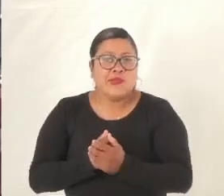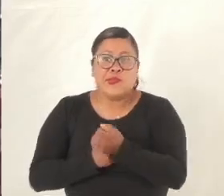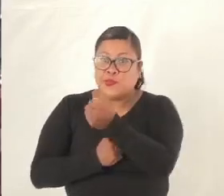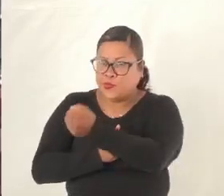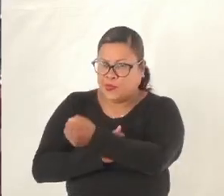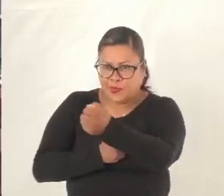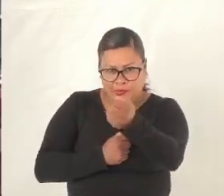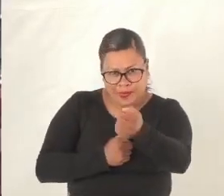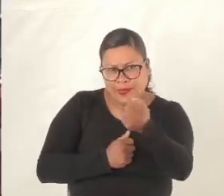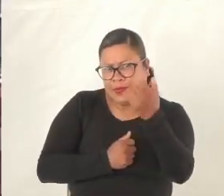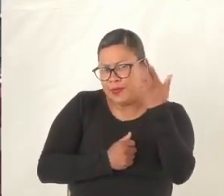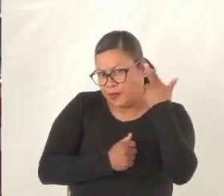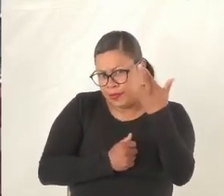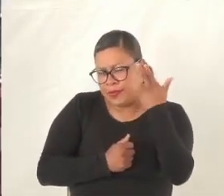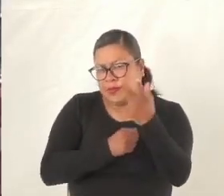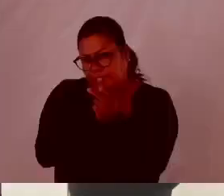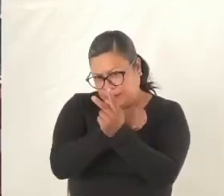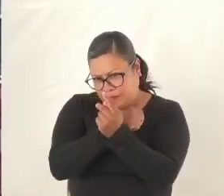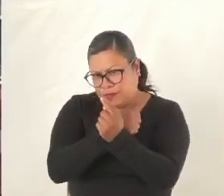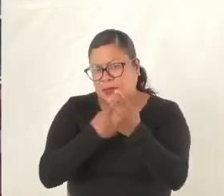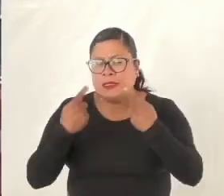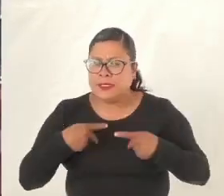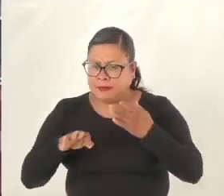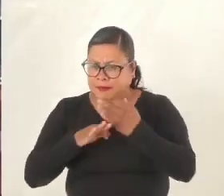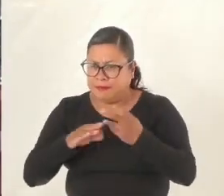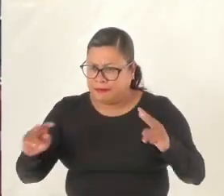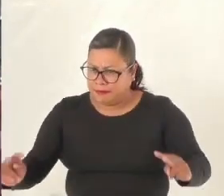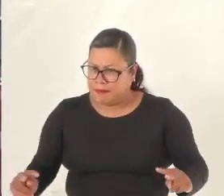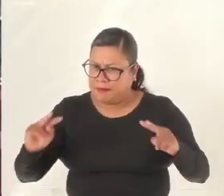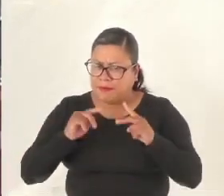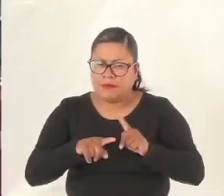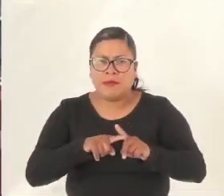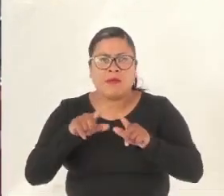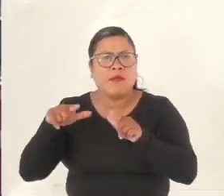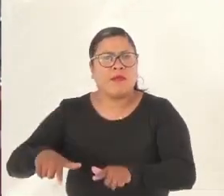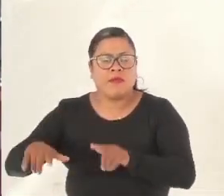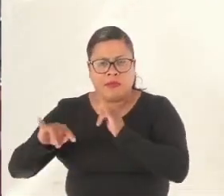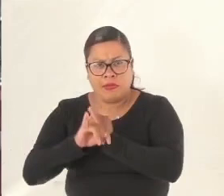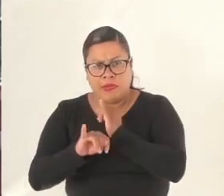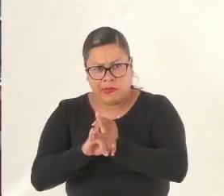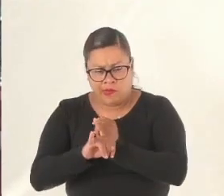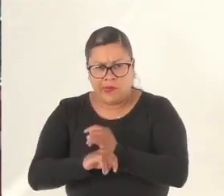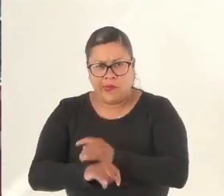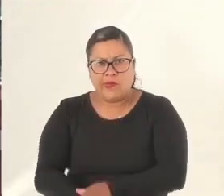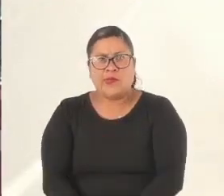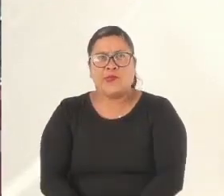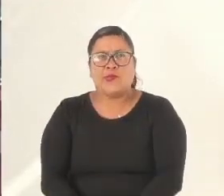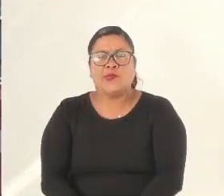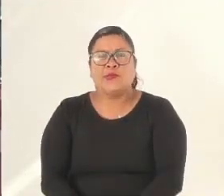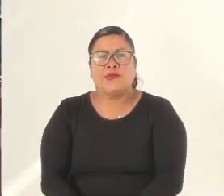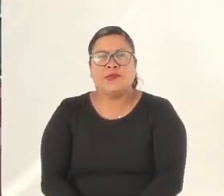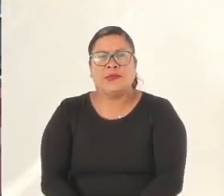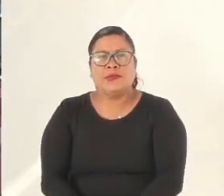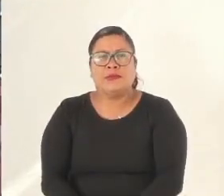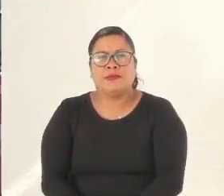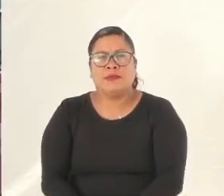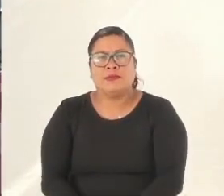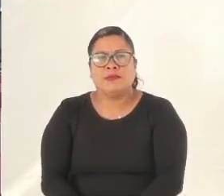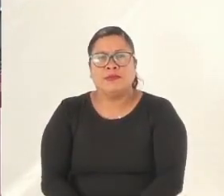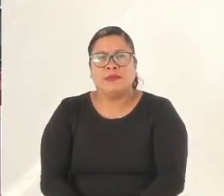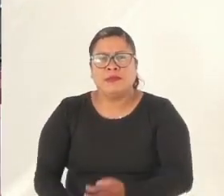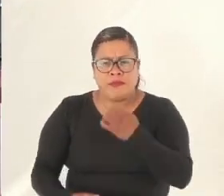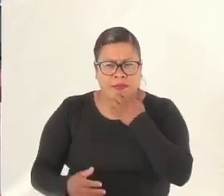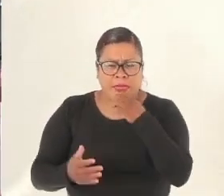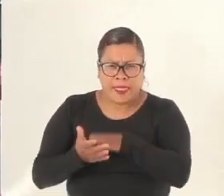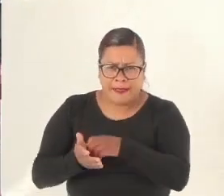a todos los medios de comunicación y a las personas que nos acompañan a través de las diferentes plataformas digitales se haya